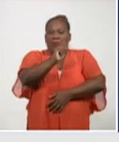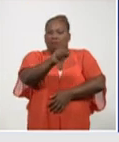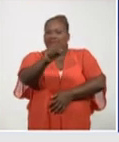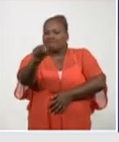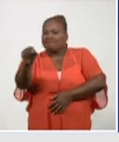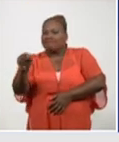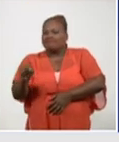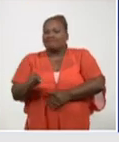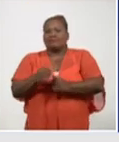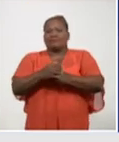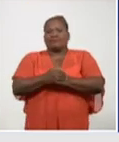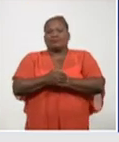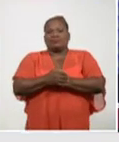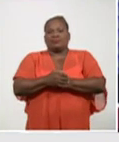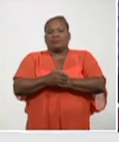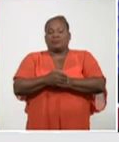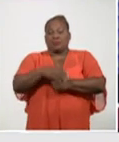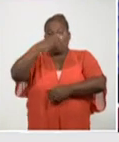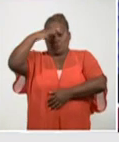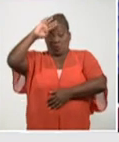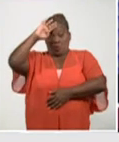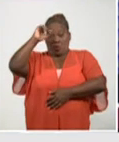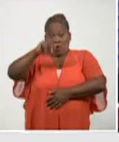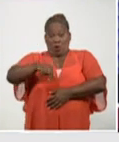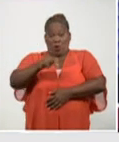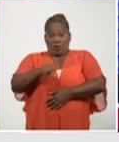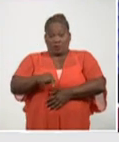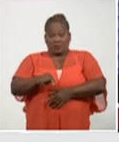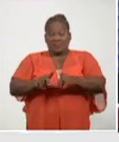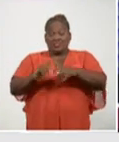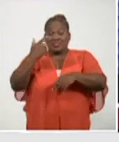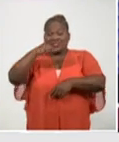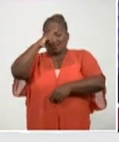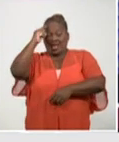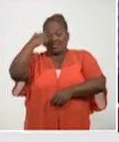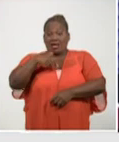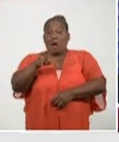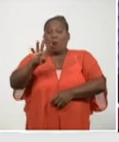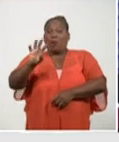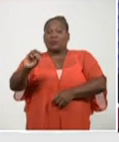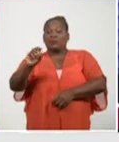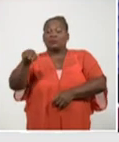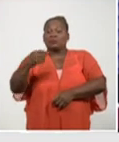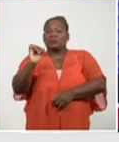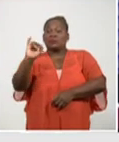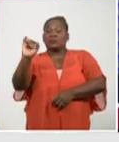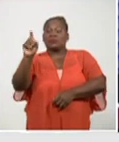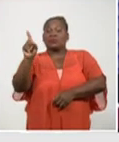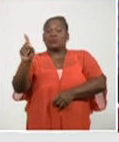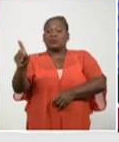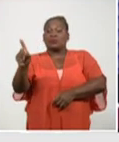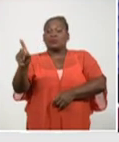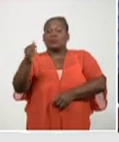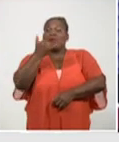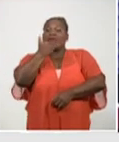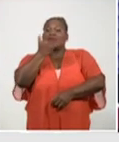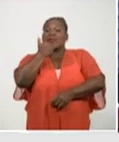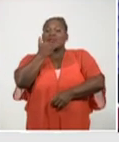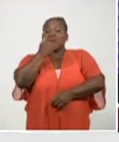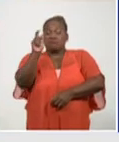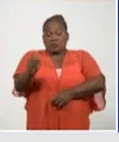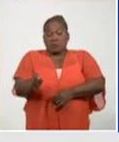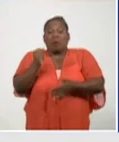tasas, Cuba hoy con una tasa de 40,61, tasa de incidencia de casos